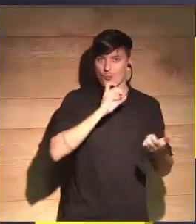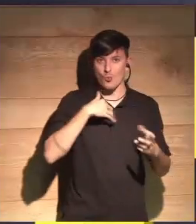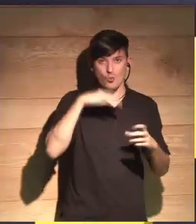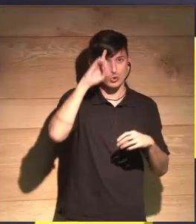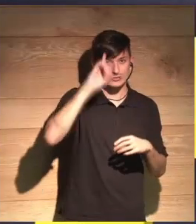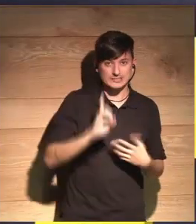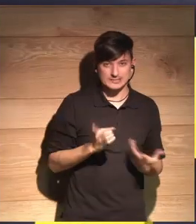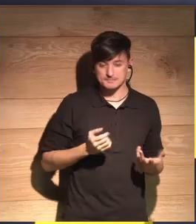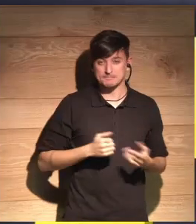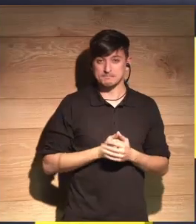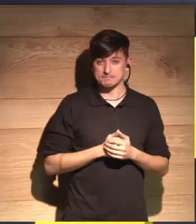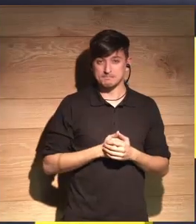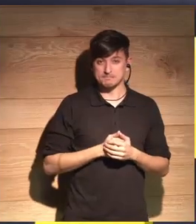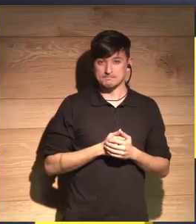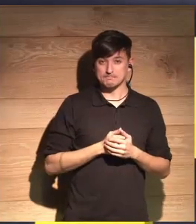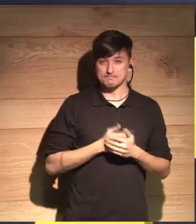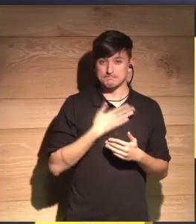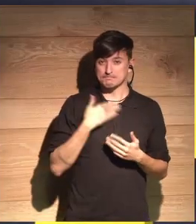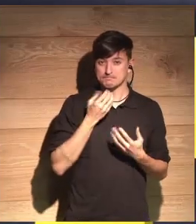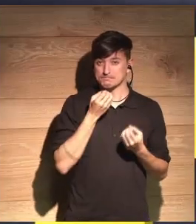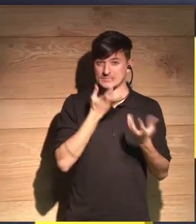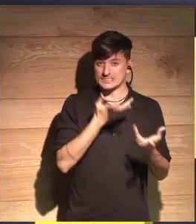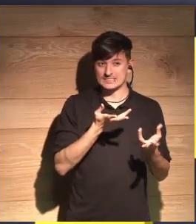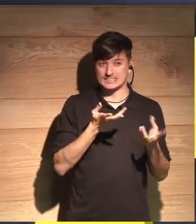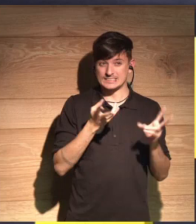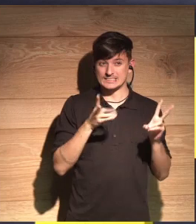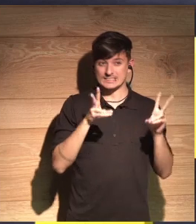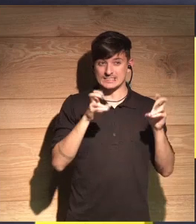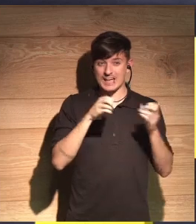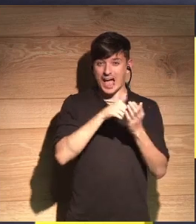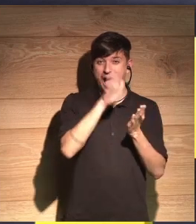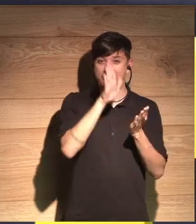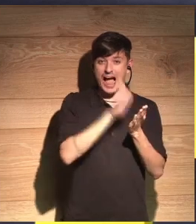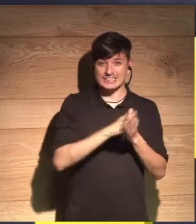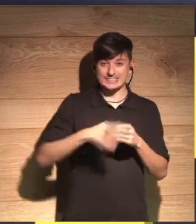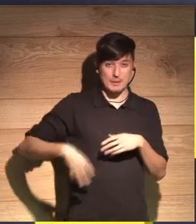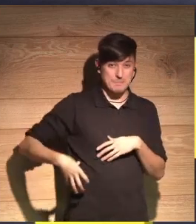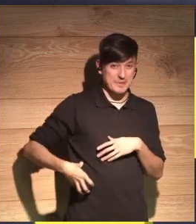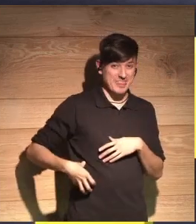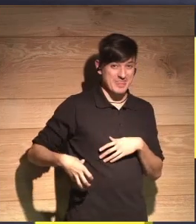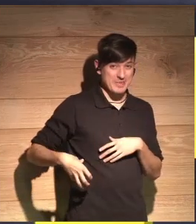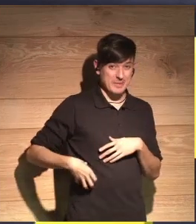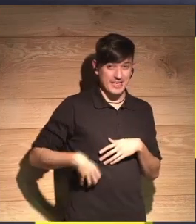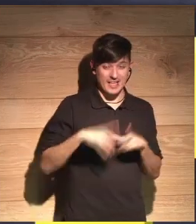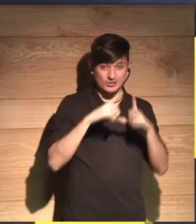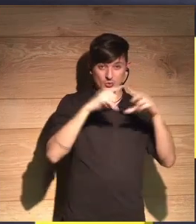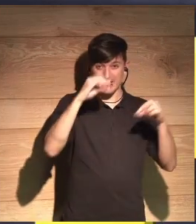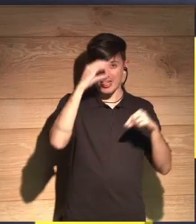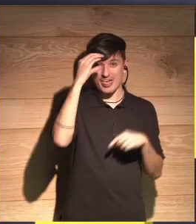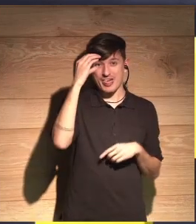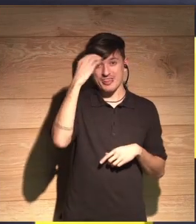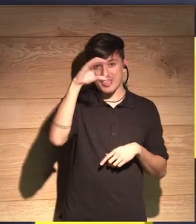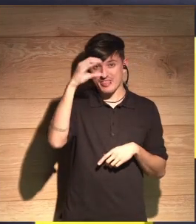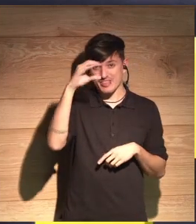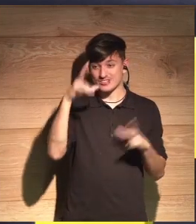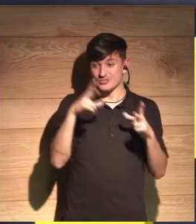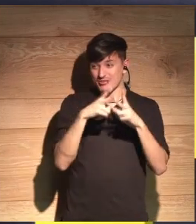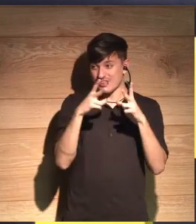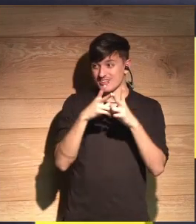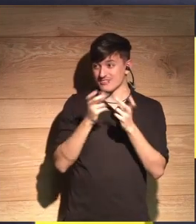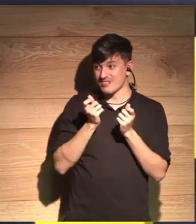voy a hacer apelando a al acta del premio príncipe de asturias de ciencias sociales que le concedieron que